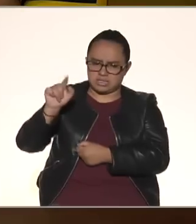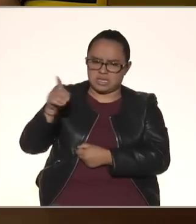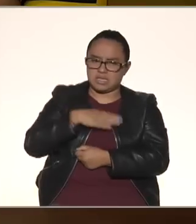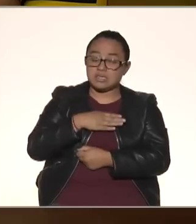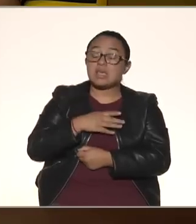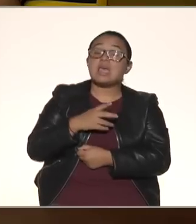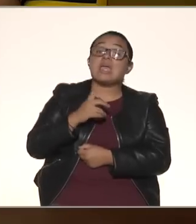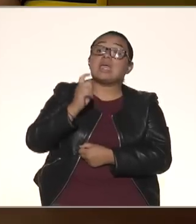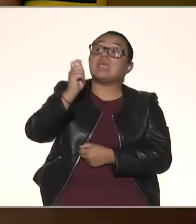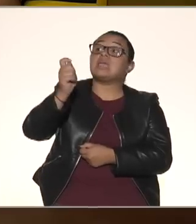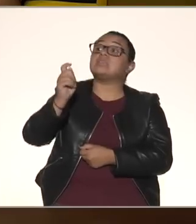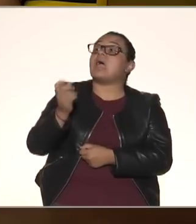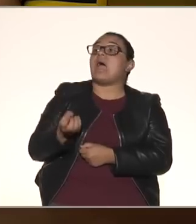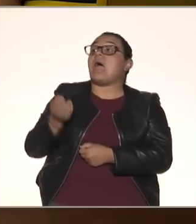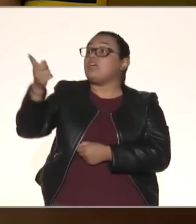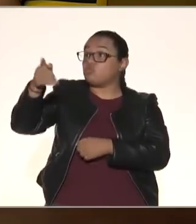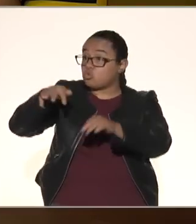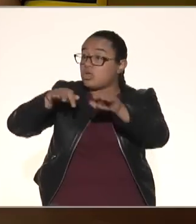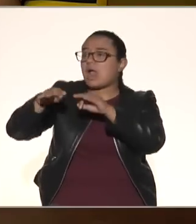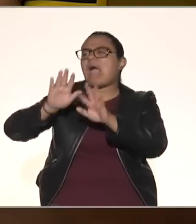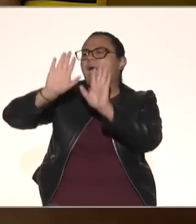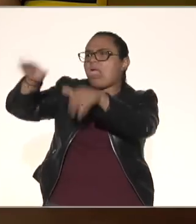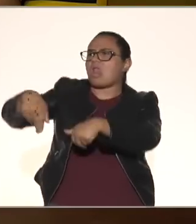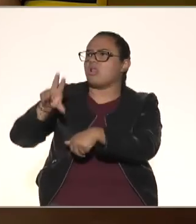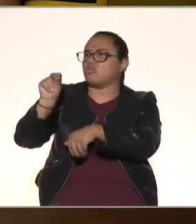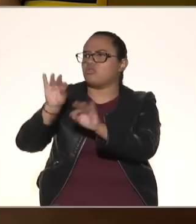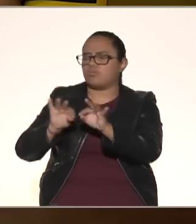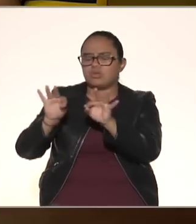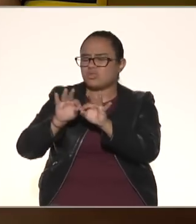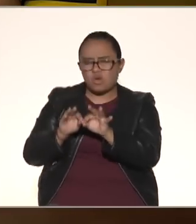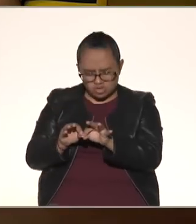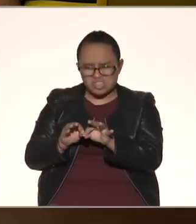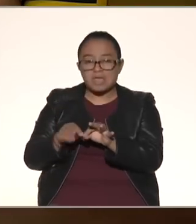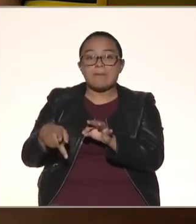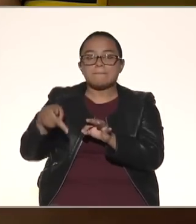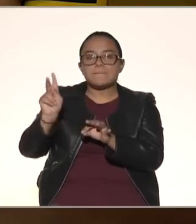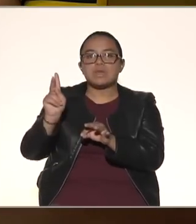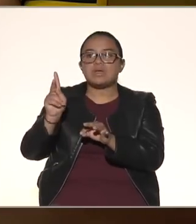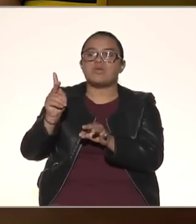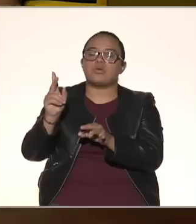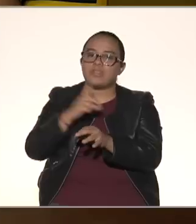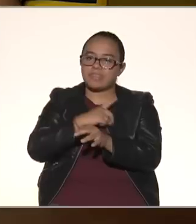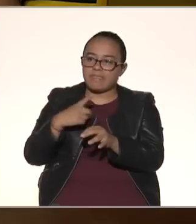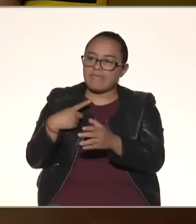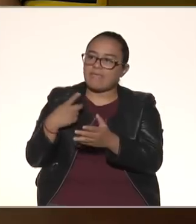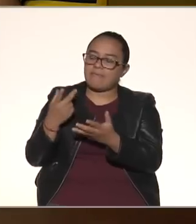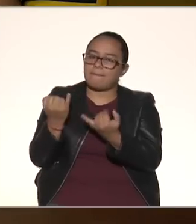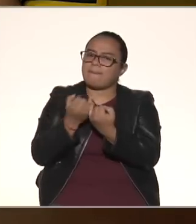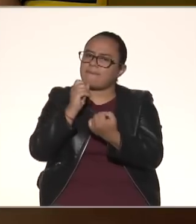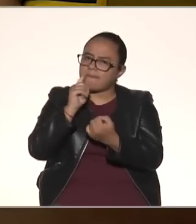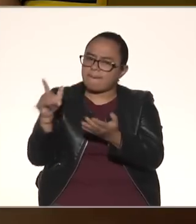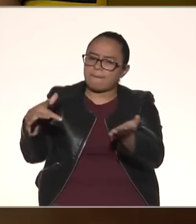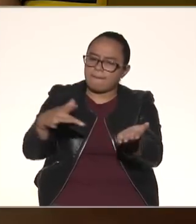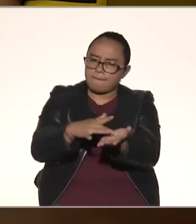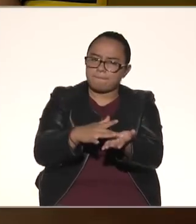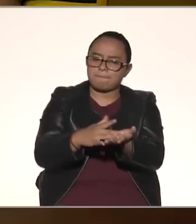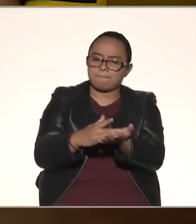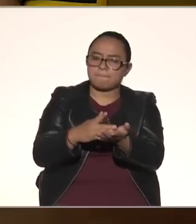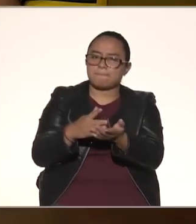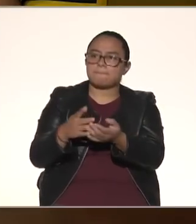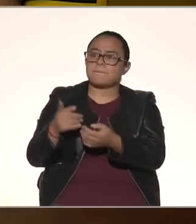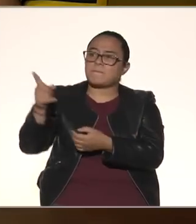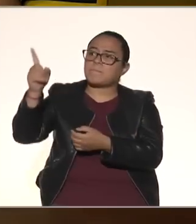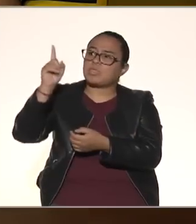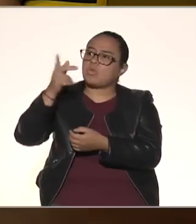se valore, por supuesto, el trabajo que también hacen los hombres, pero ¿por qué todavía tenemos eso tan arraigado, de que nos están haciendo un